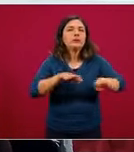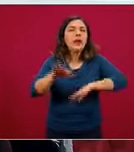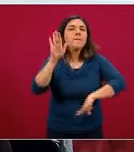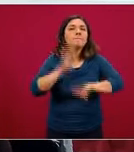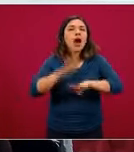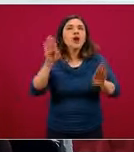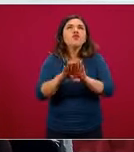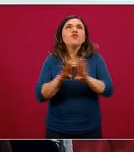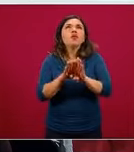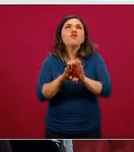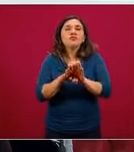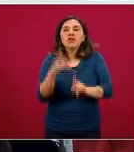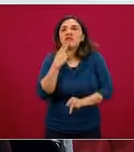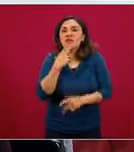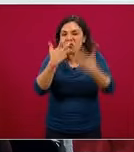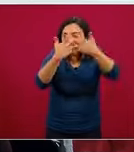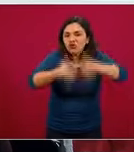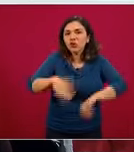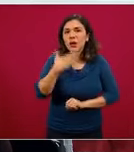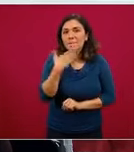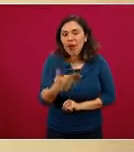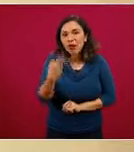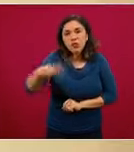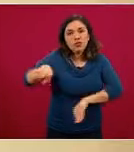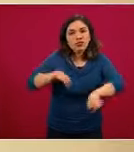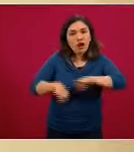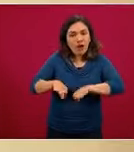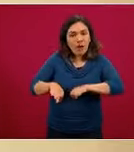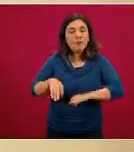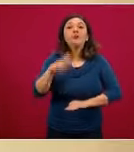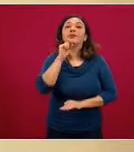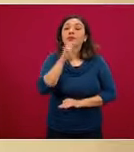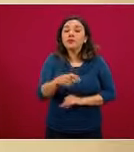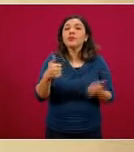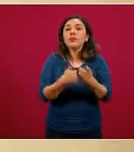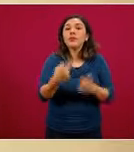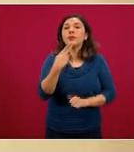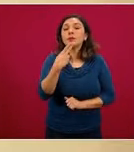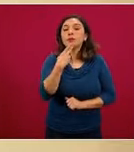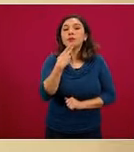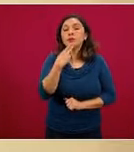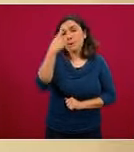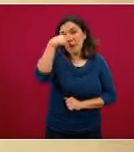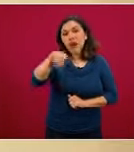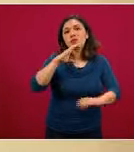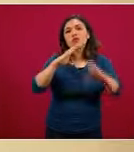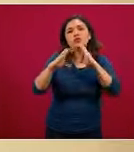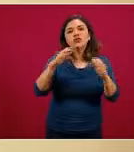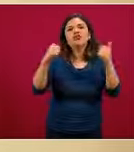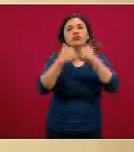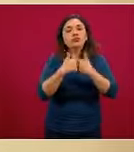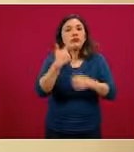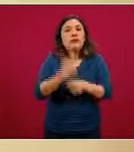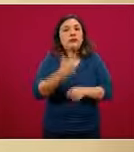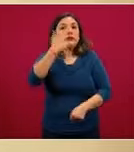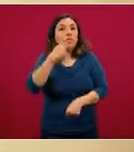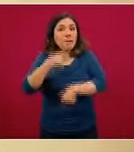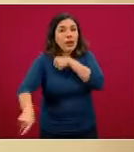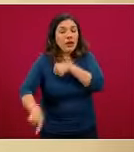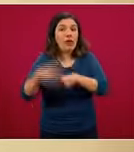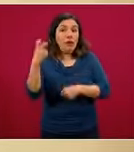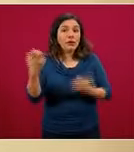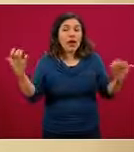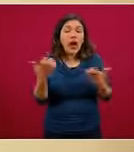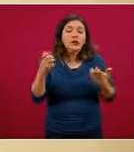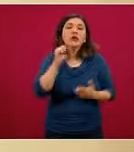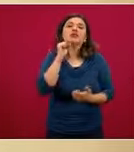manera lógicamente más eficiente su trabajo. También se van a utilizar en comunicación de riesgos. Estas son acciones